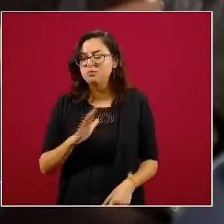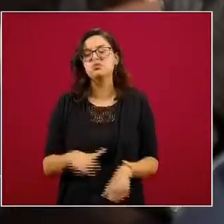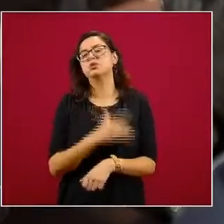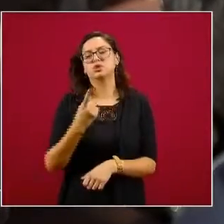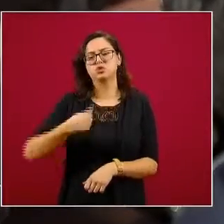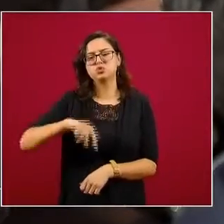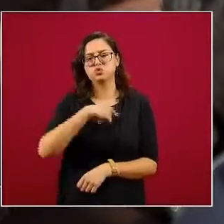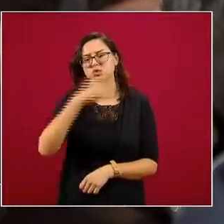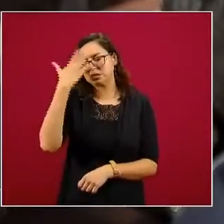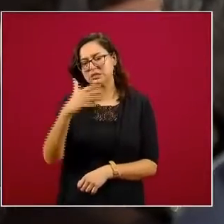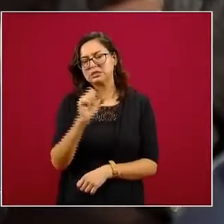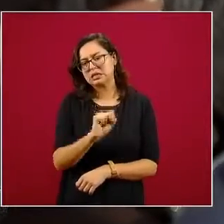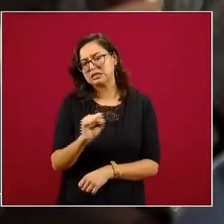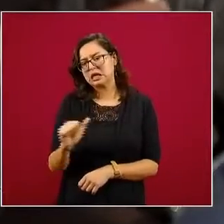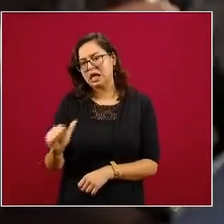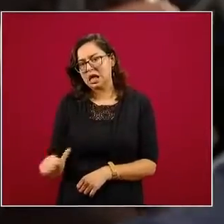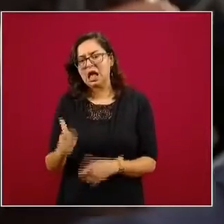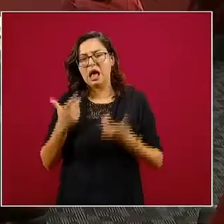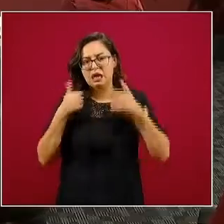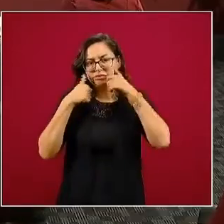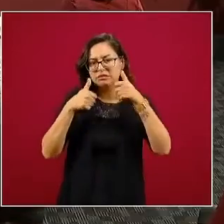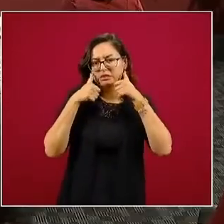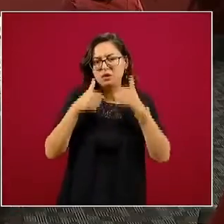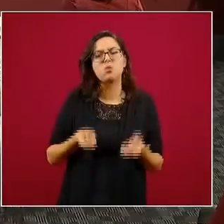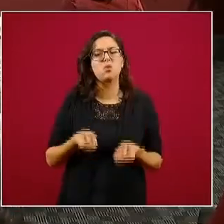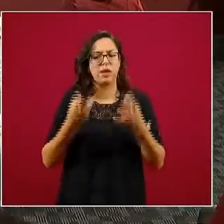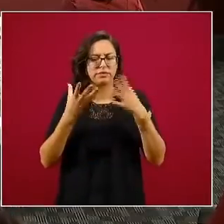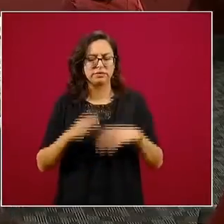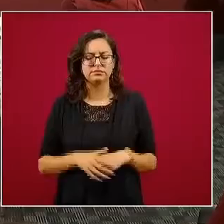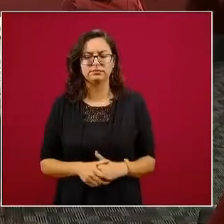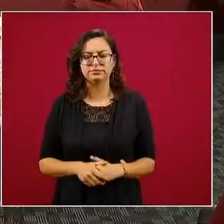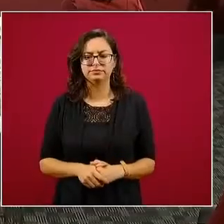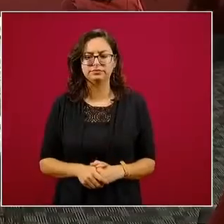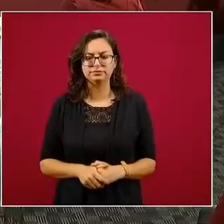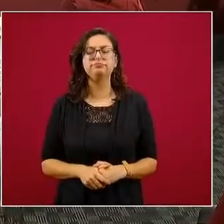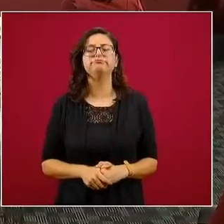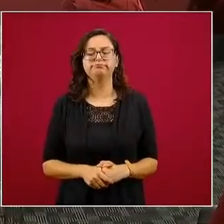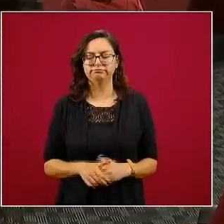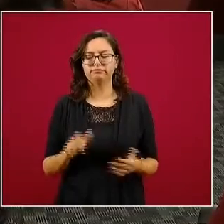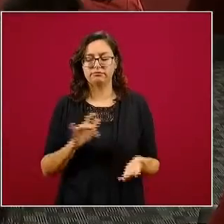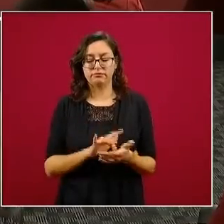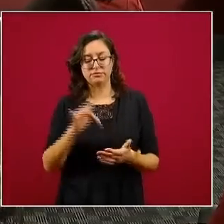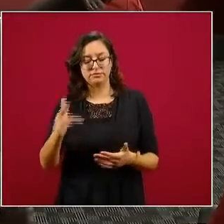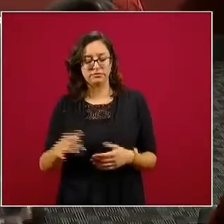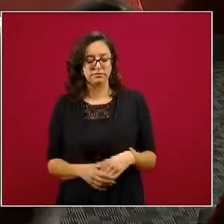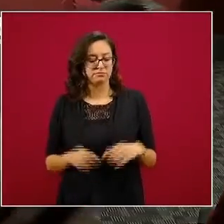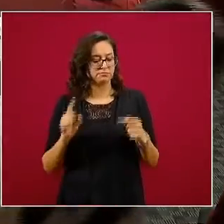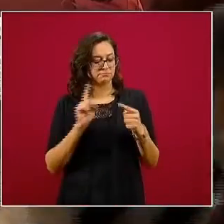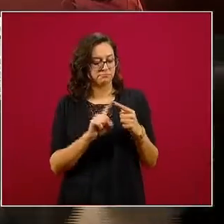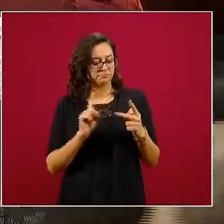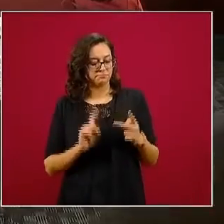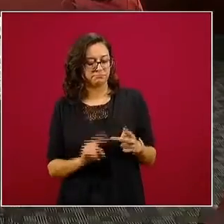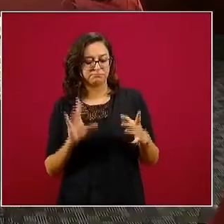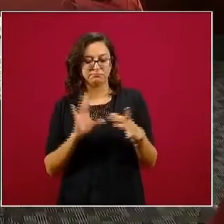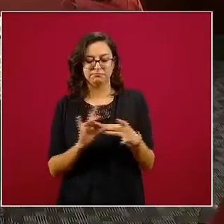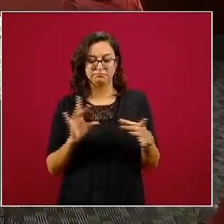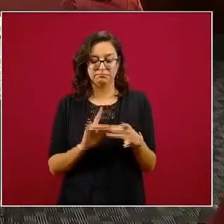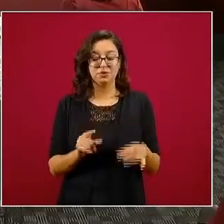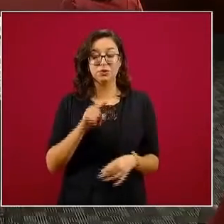respuesta de todo el Estado nacional. Y esto es gobierno, sociedad, sector público, privado,